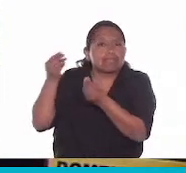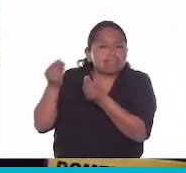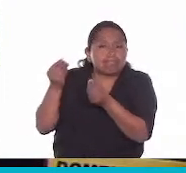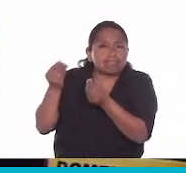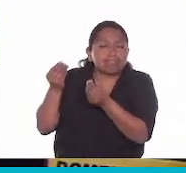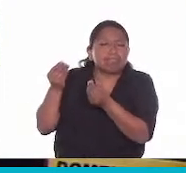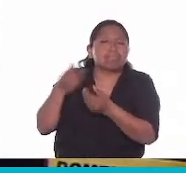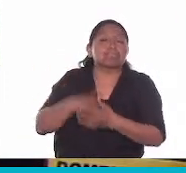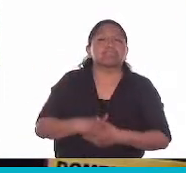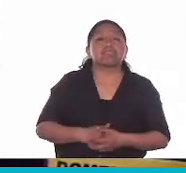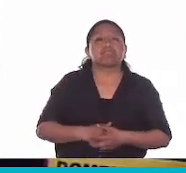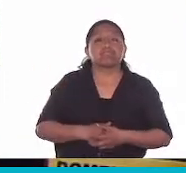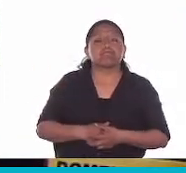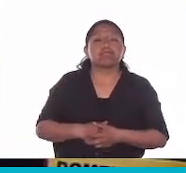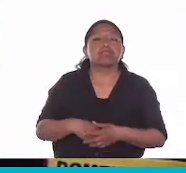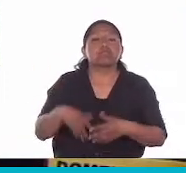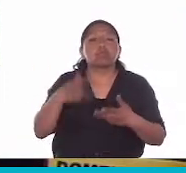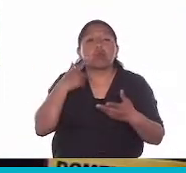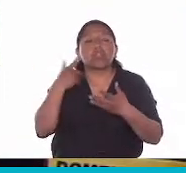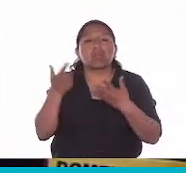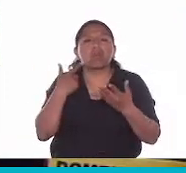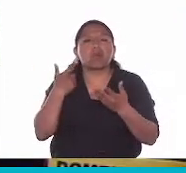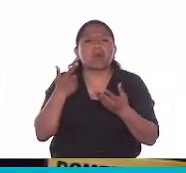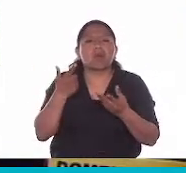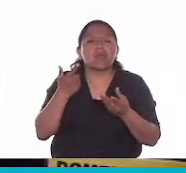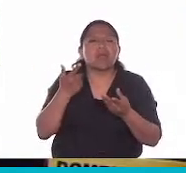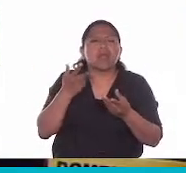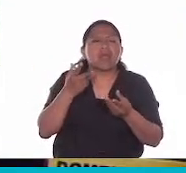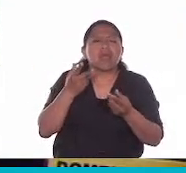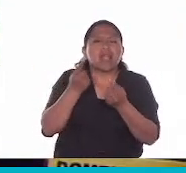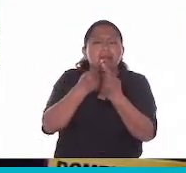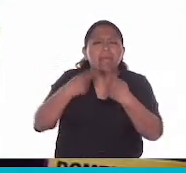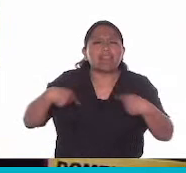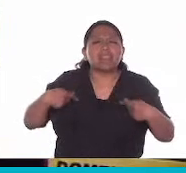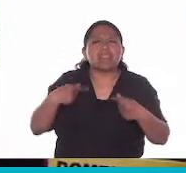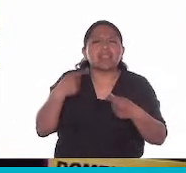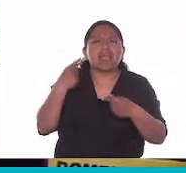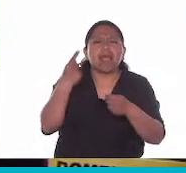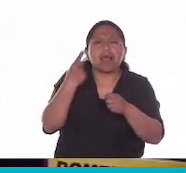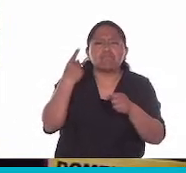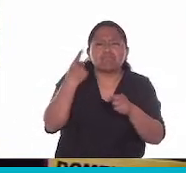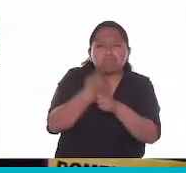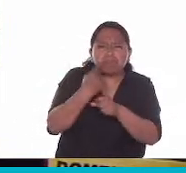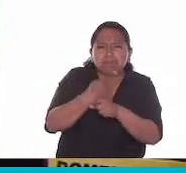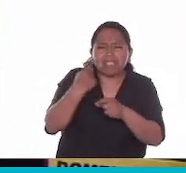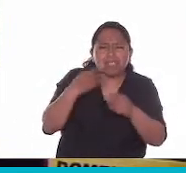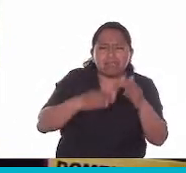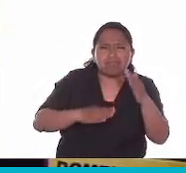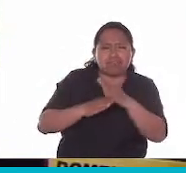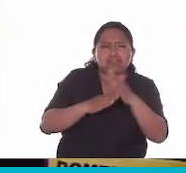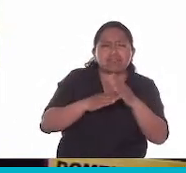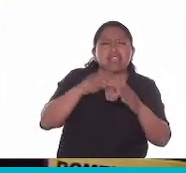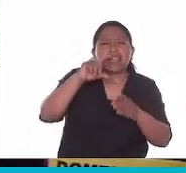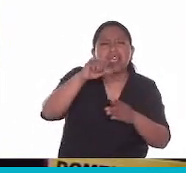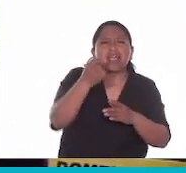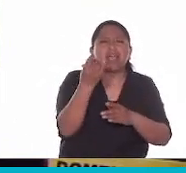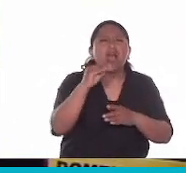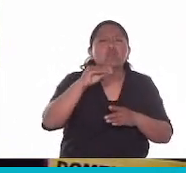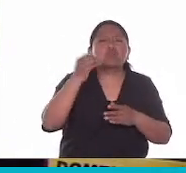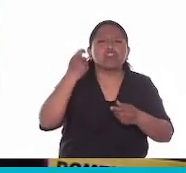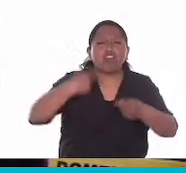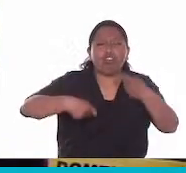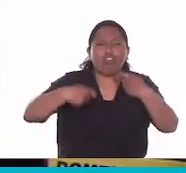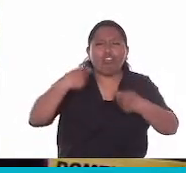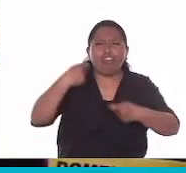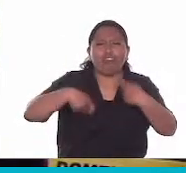podíamos discutir A qué precio importan la materia prima las fábricas en este caso sobre el caucho y